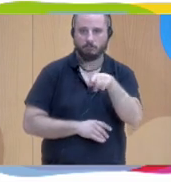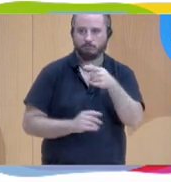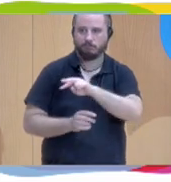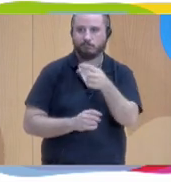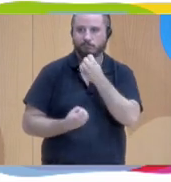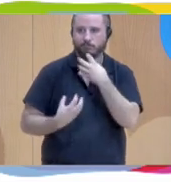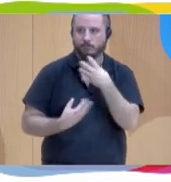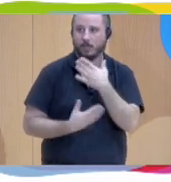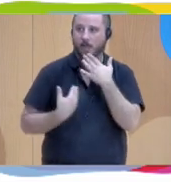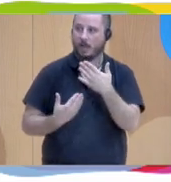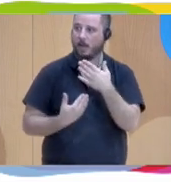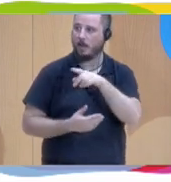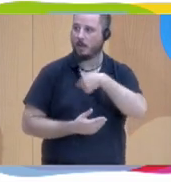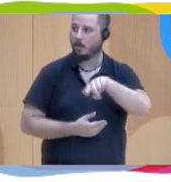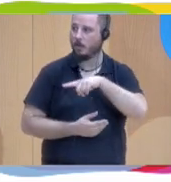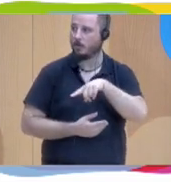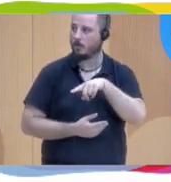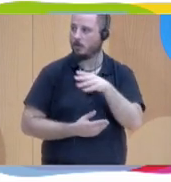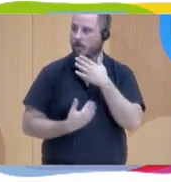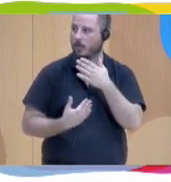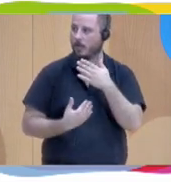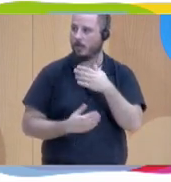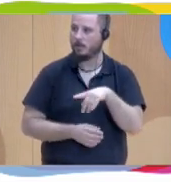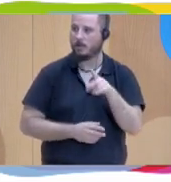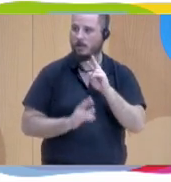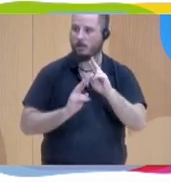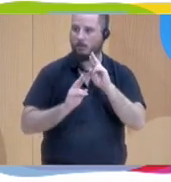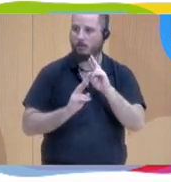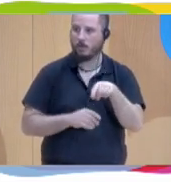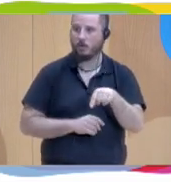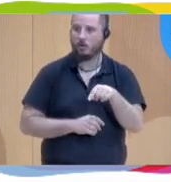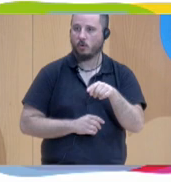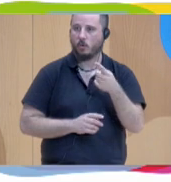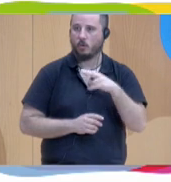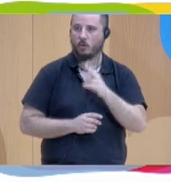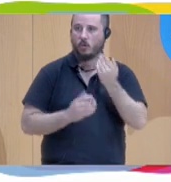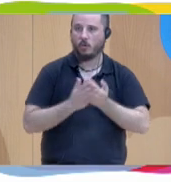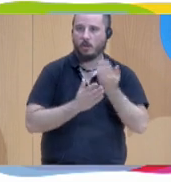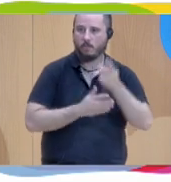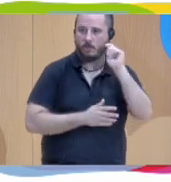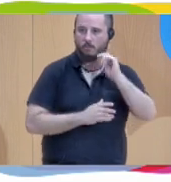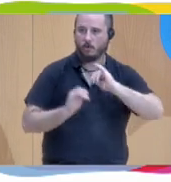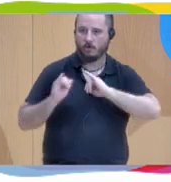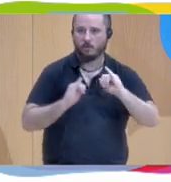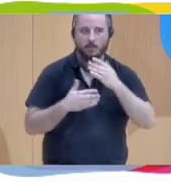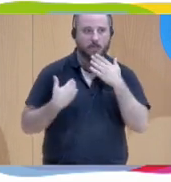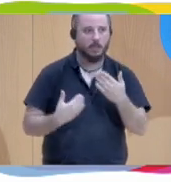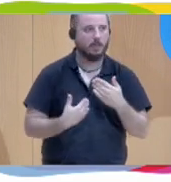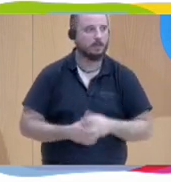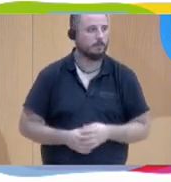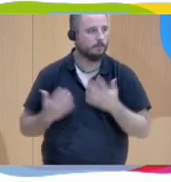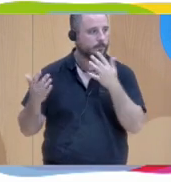Muchísimas gracias es querry casco y espero que disfrutéis de estos dos días en Pamplona Muchas gracias